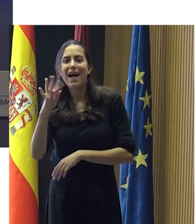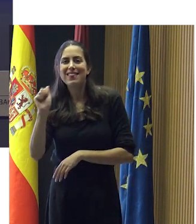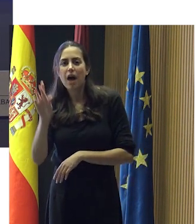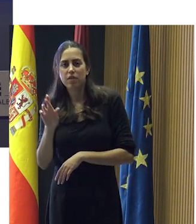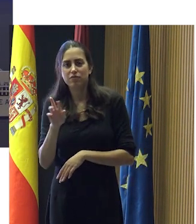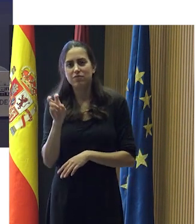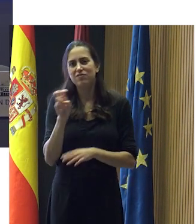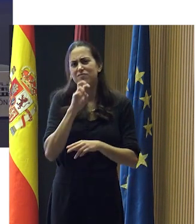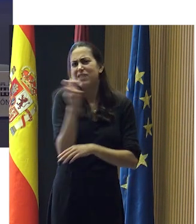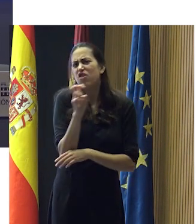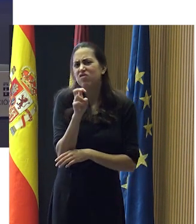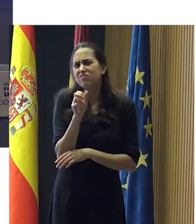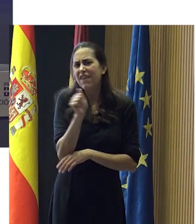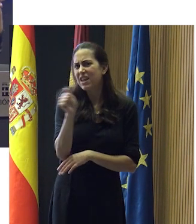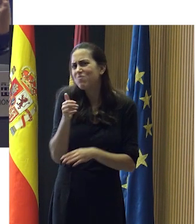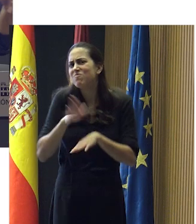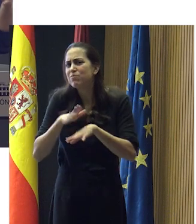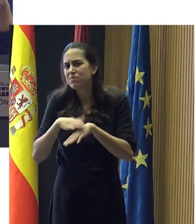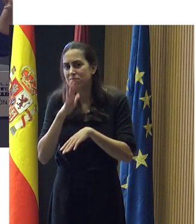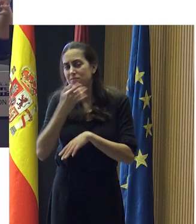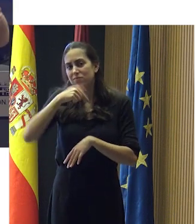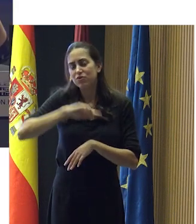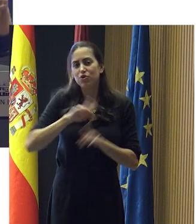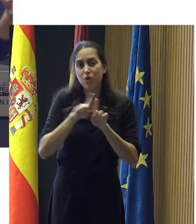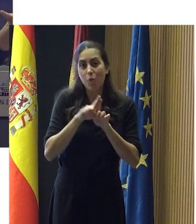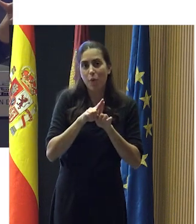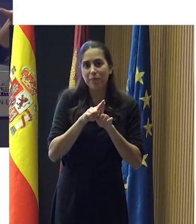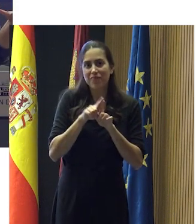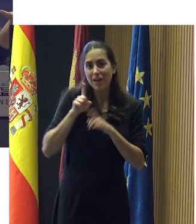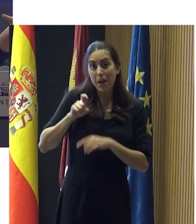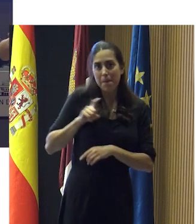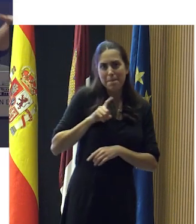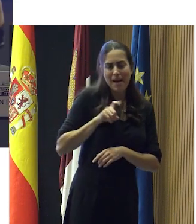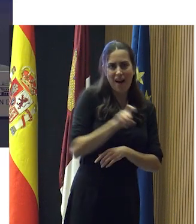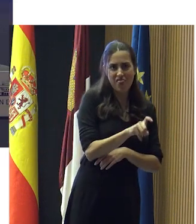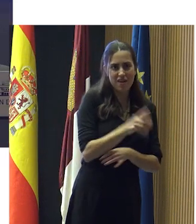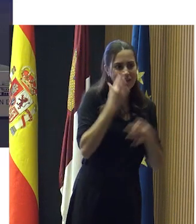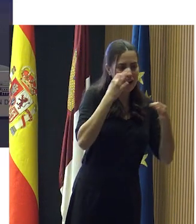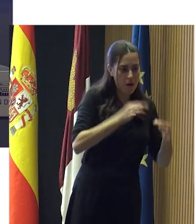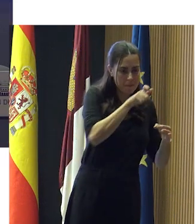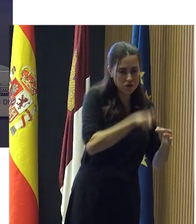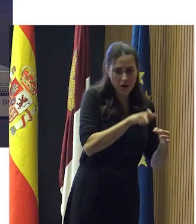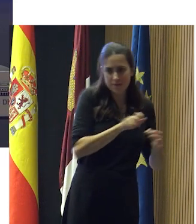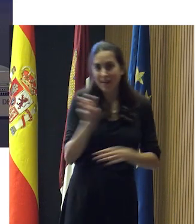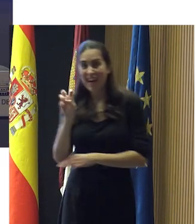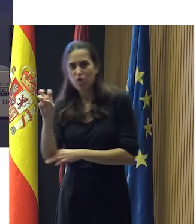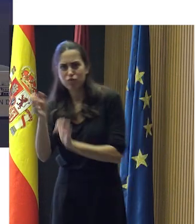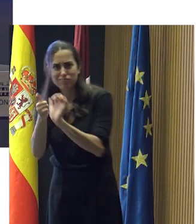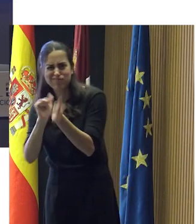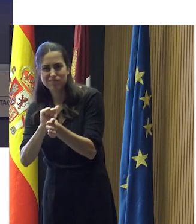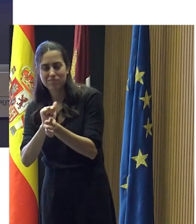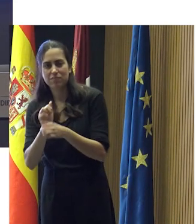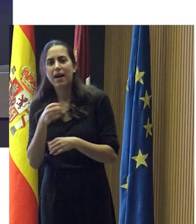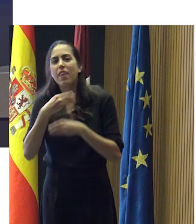avatar? Porque lo que hacemos es vivir o reproducir el tumor del paciente en el ratón. Para eso lo que hacemos